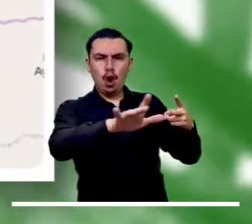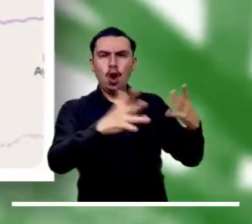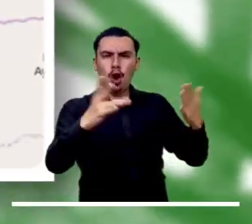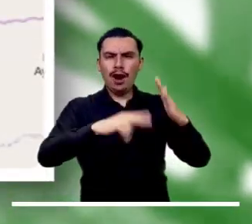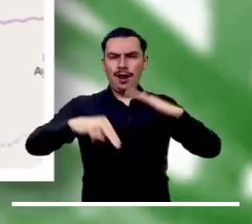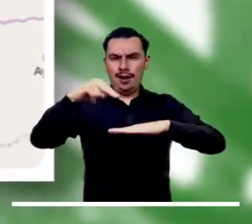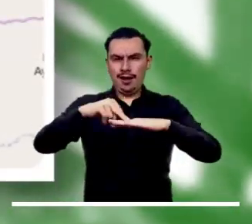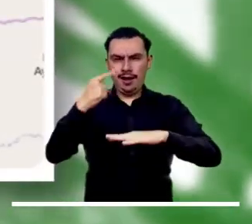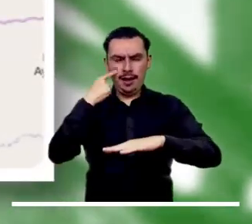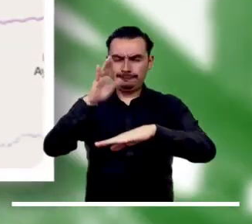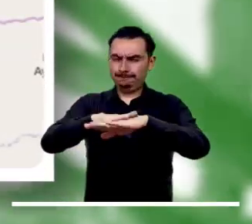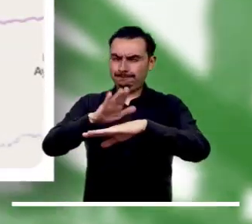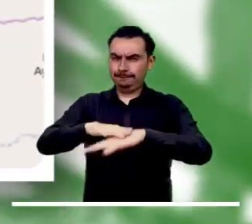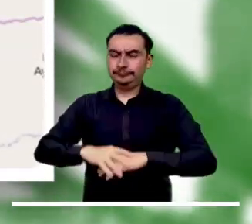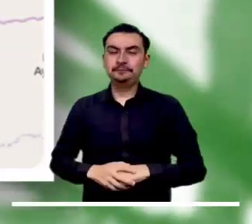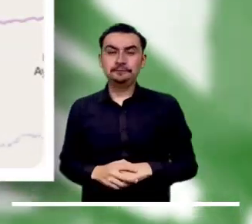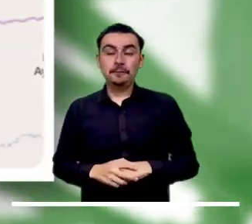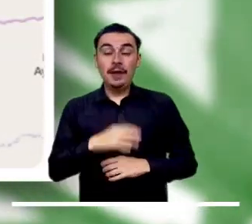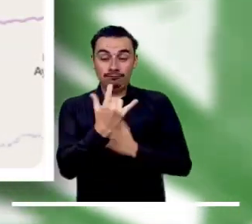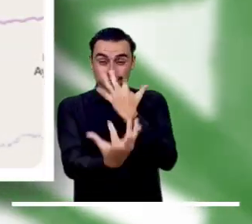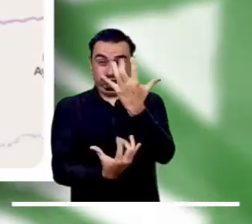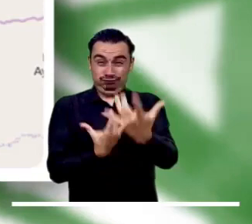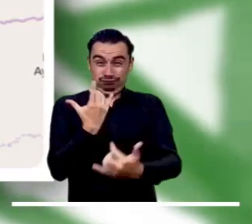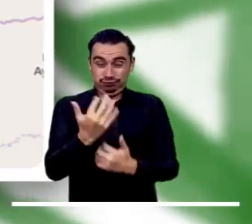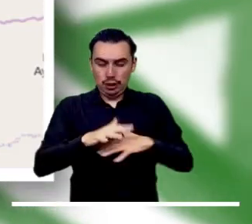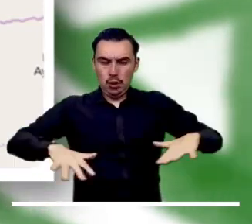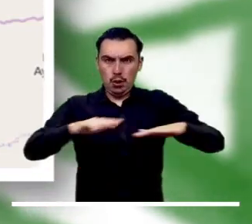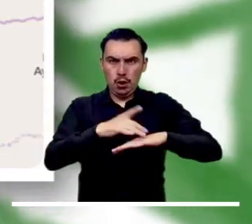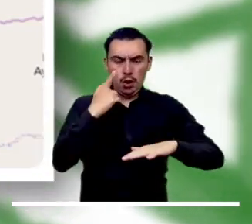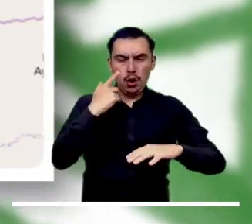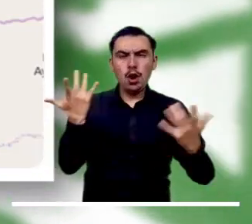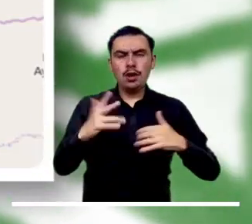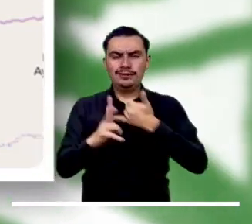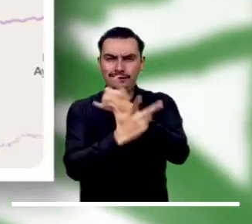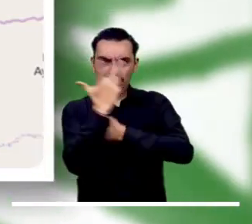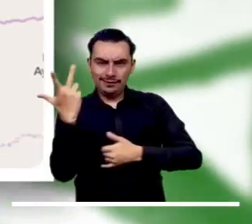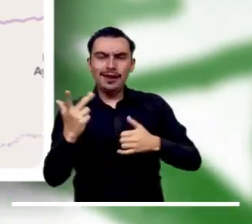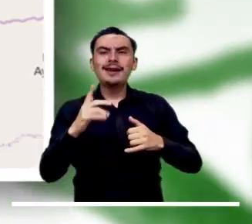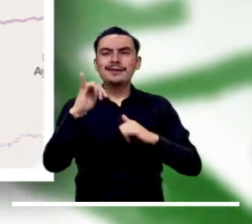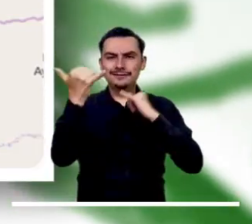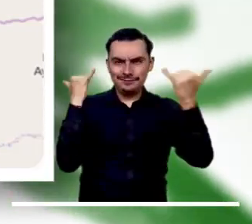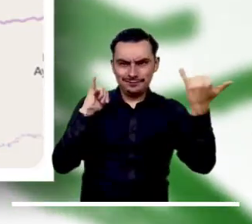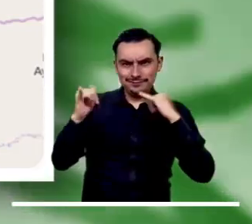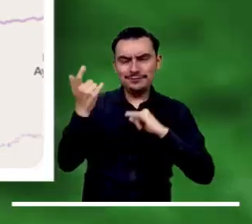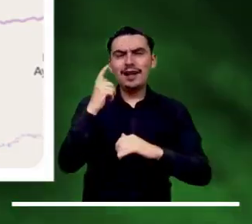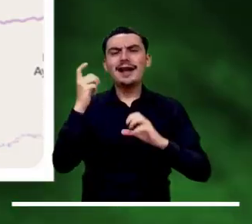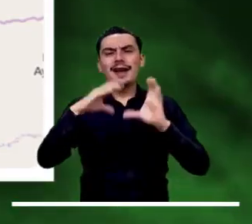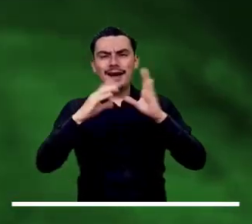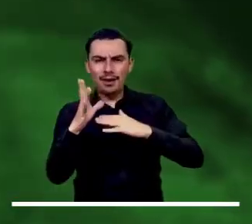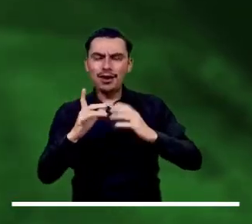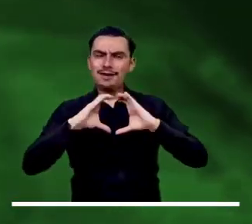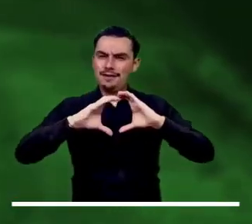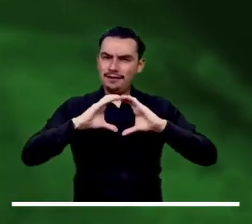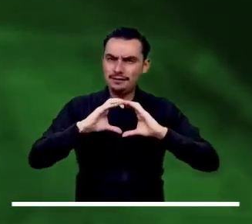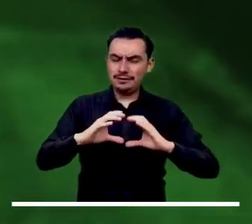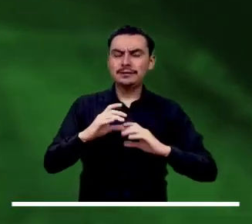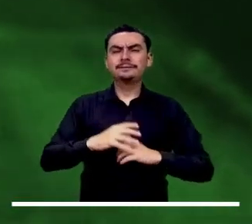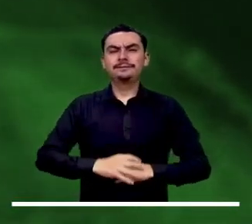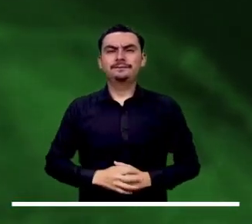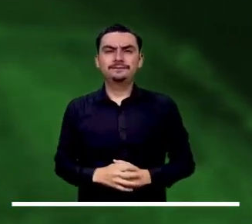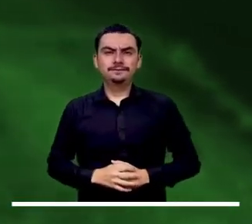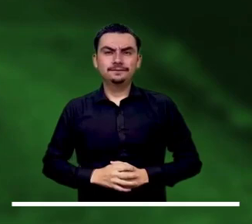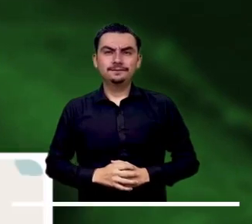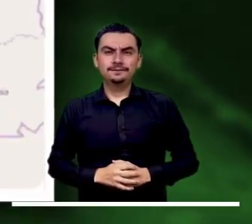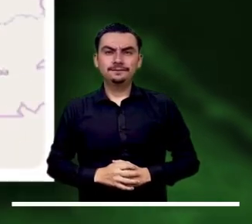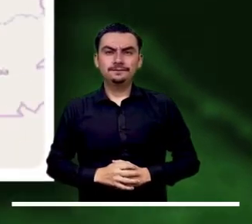de Santander y Casanare, por alta probabilidad de incendios. Máxima alerta en el Pacífico, los Santanderes,